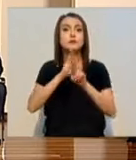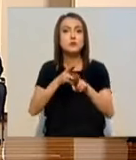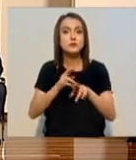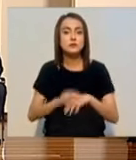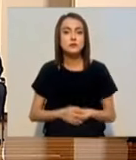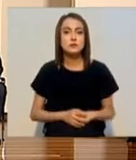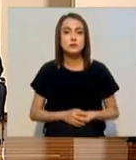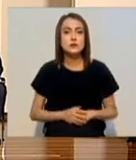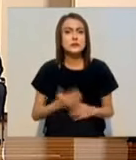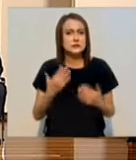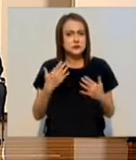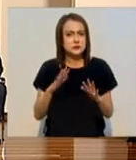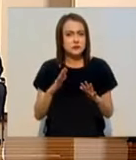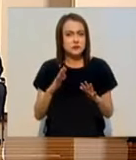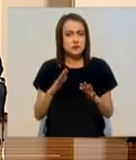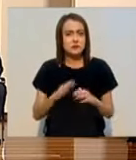resultados.